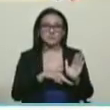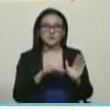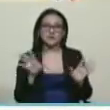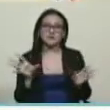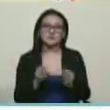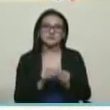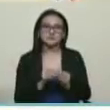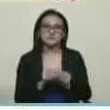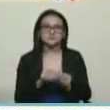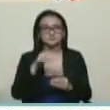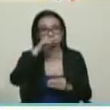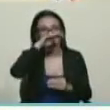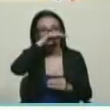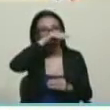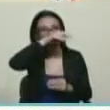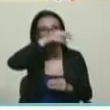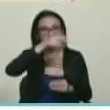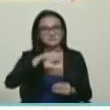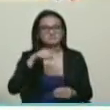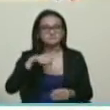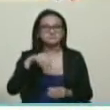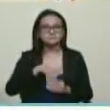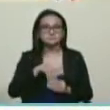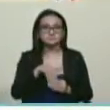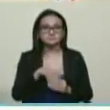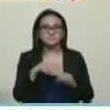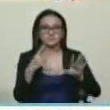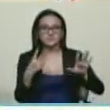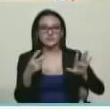total estamos para esta elección con